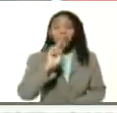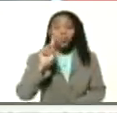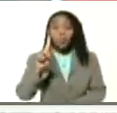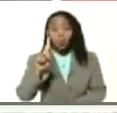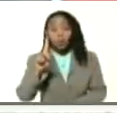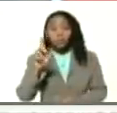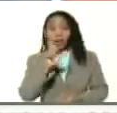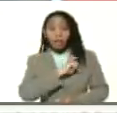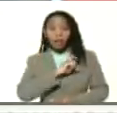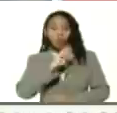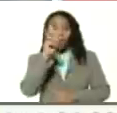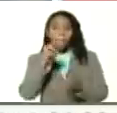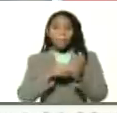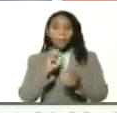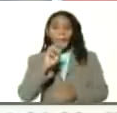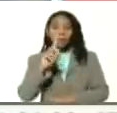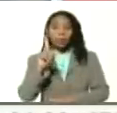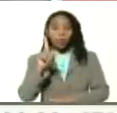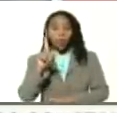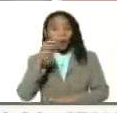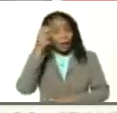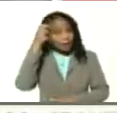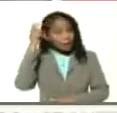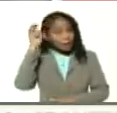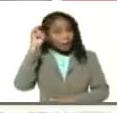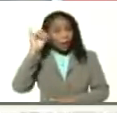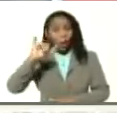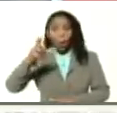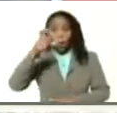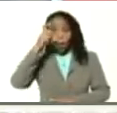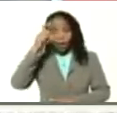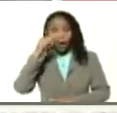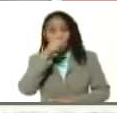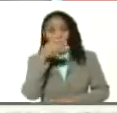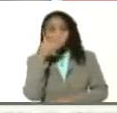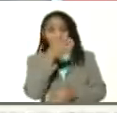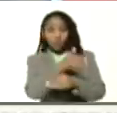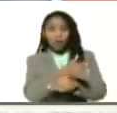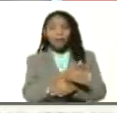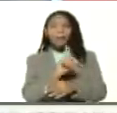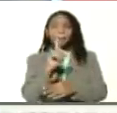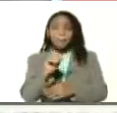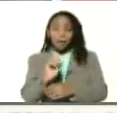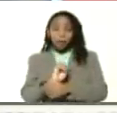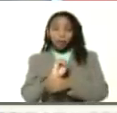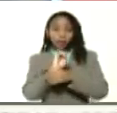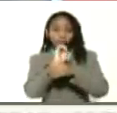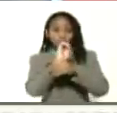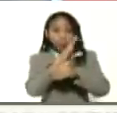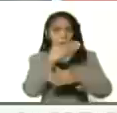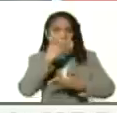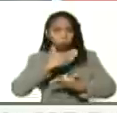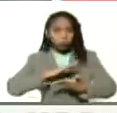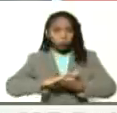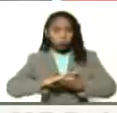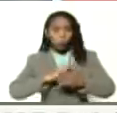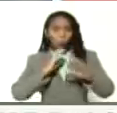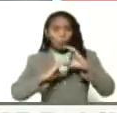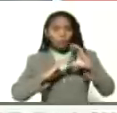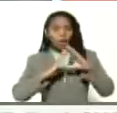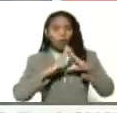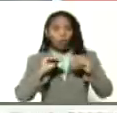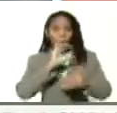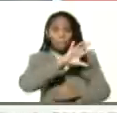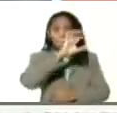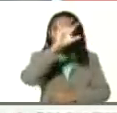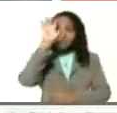del 2021, el canciller de la República también envía comunicación a todos los